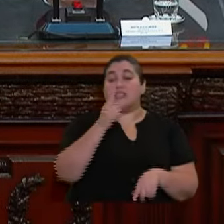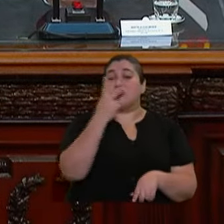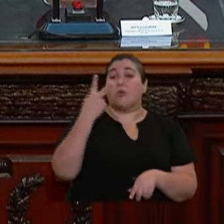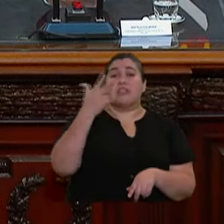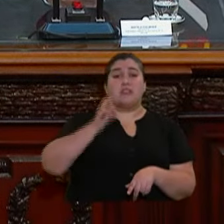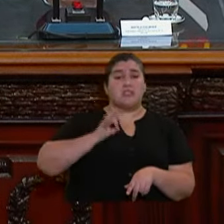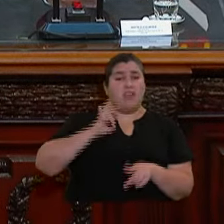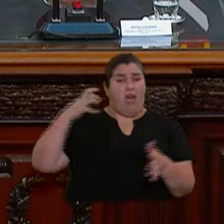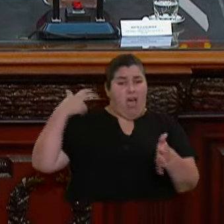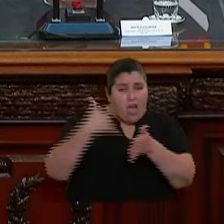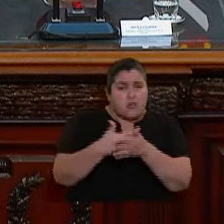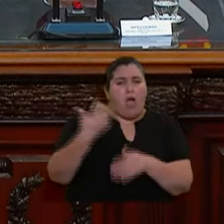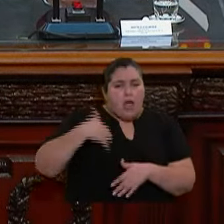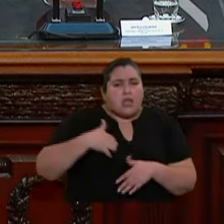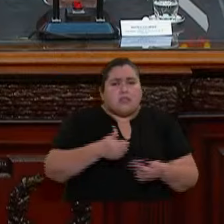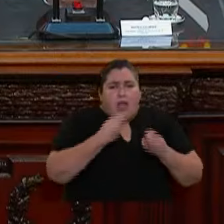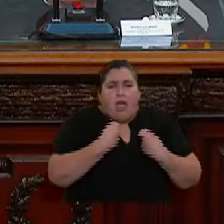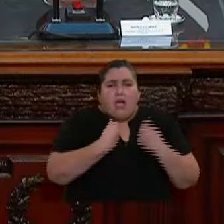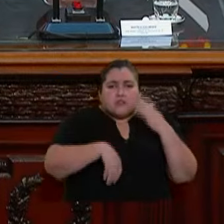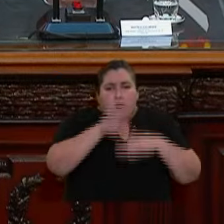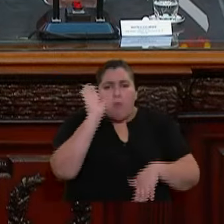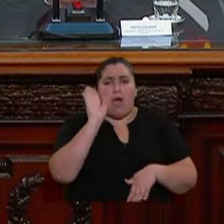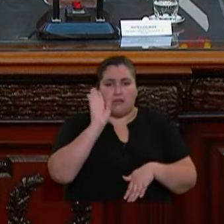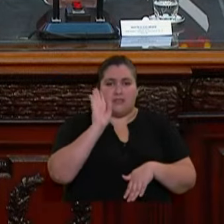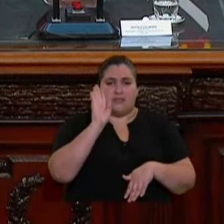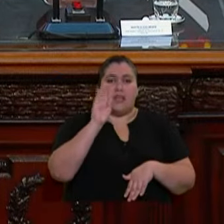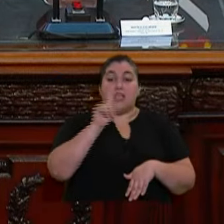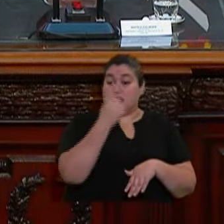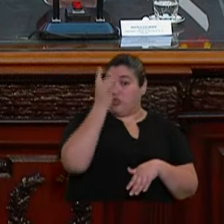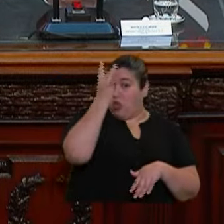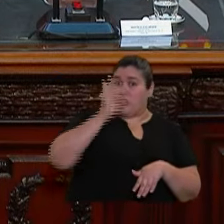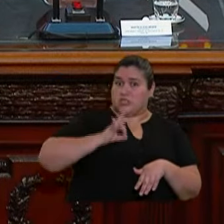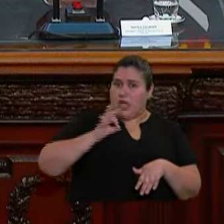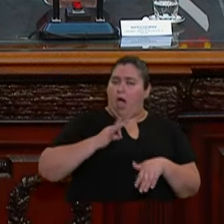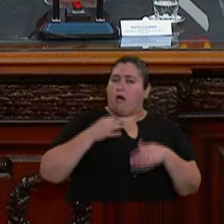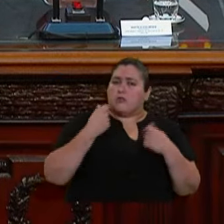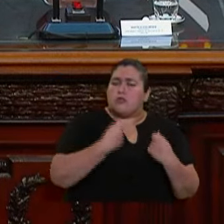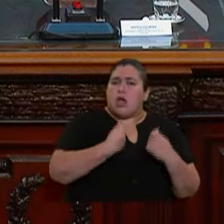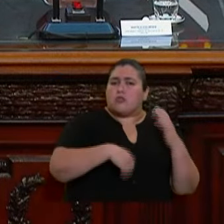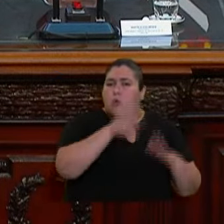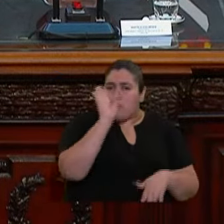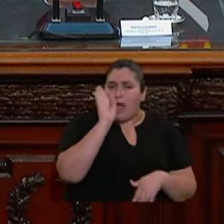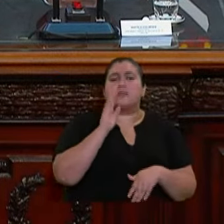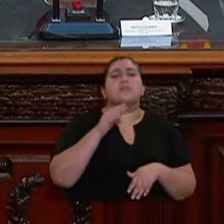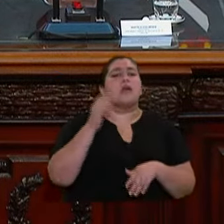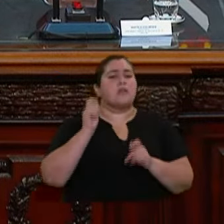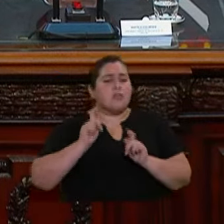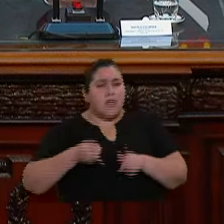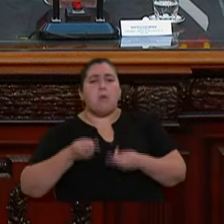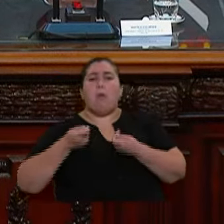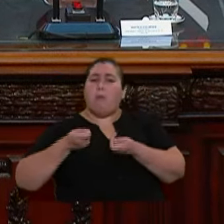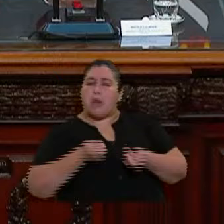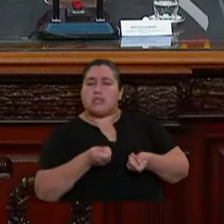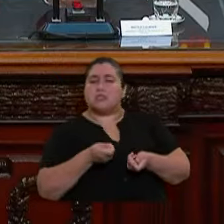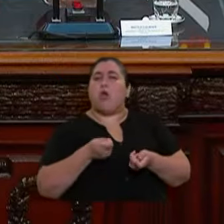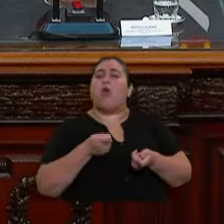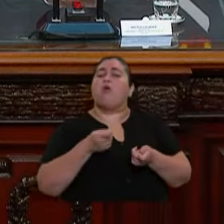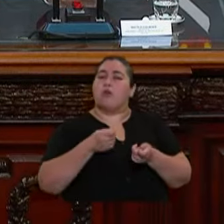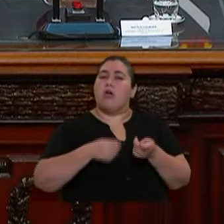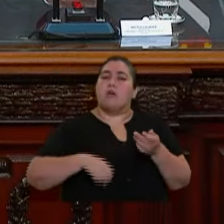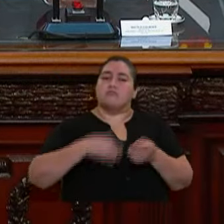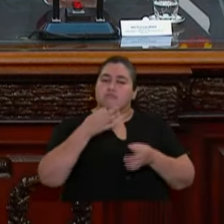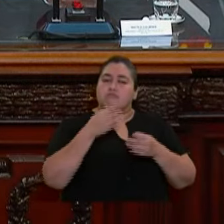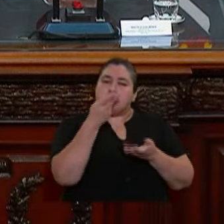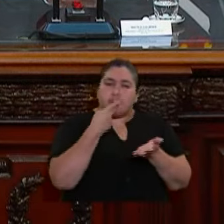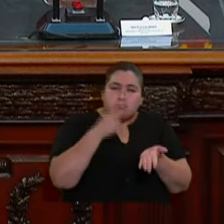años la Argentina tuvo déficit fiscal en 112 de ellos. El déficit fiscal y la lucha contra la alta presión fiscal son para nosotros la madre de